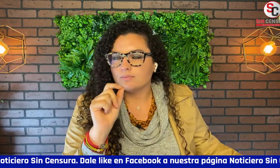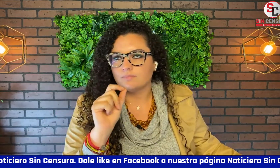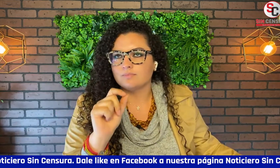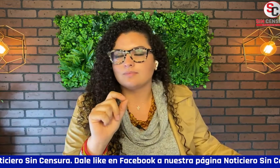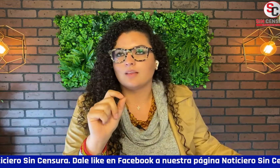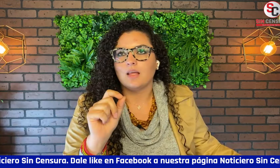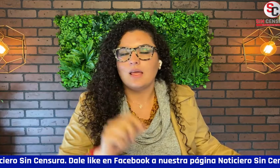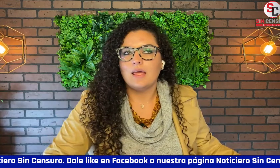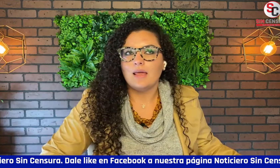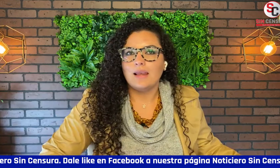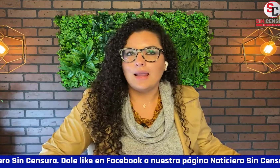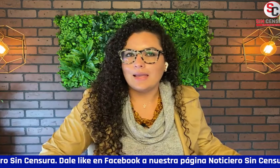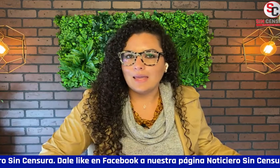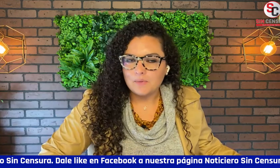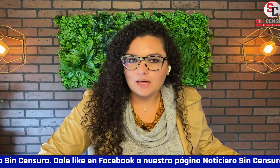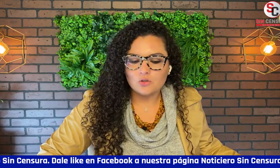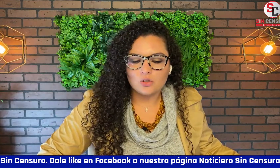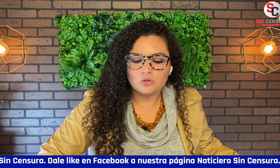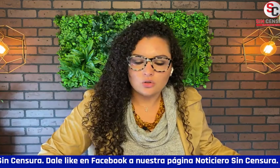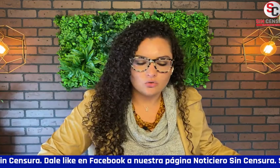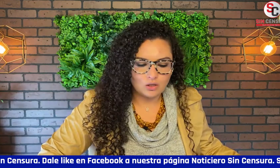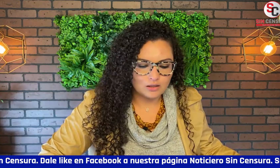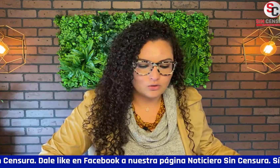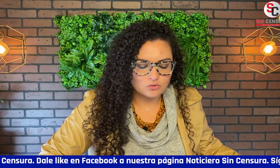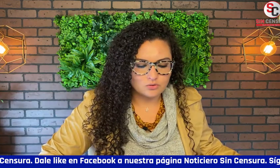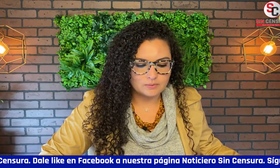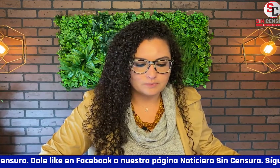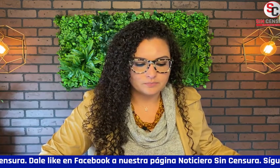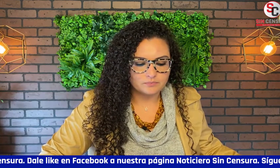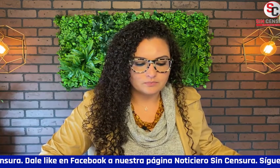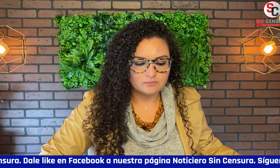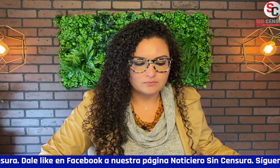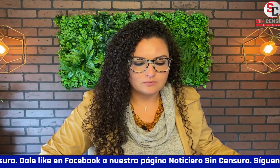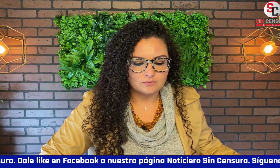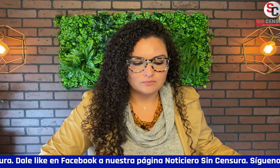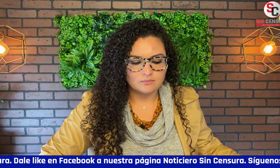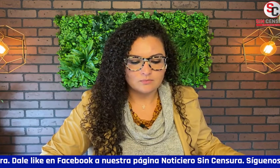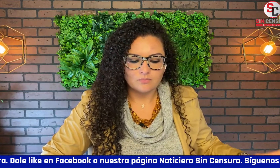pero la que habría hecho los contratos,